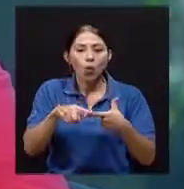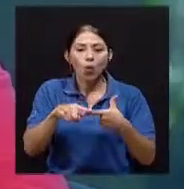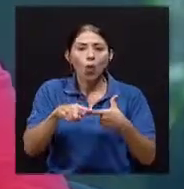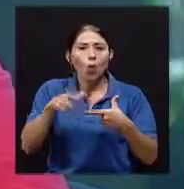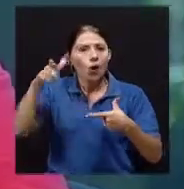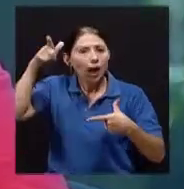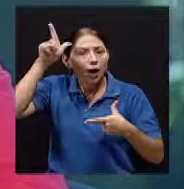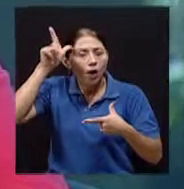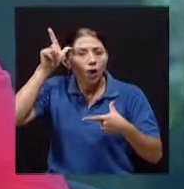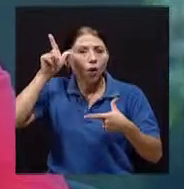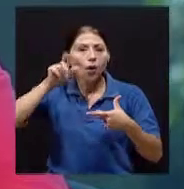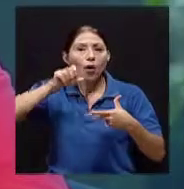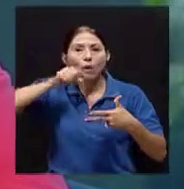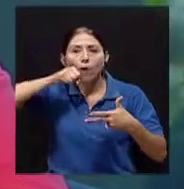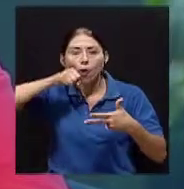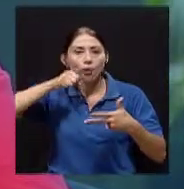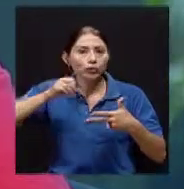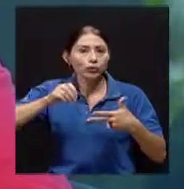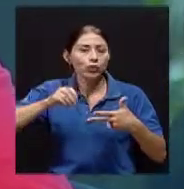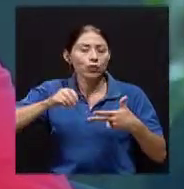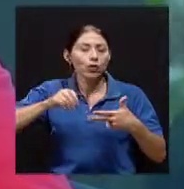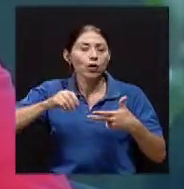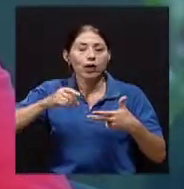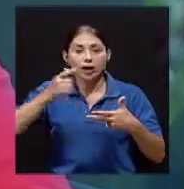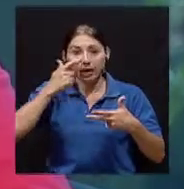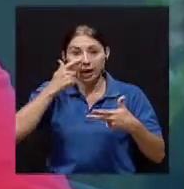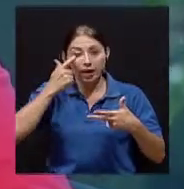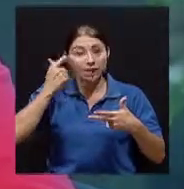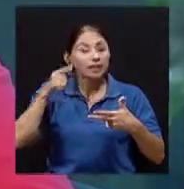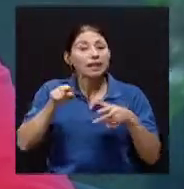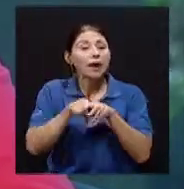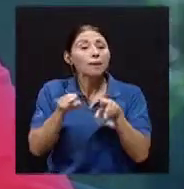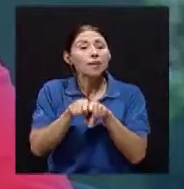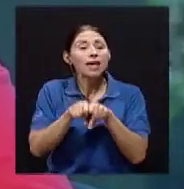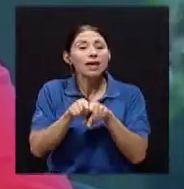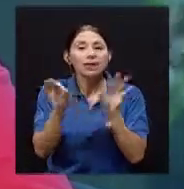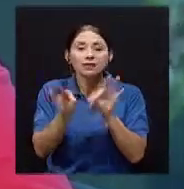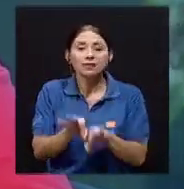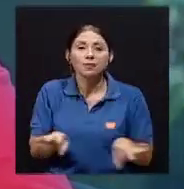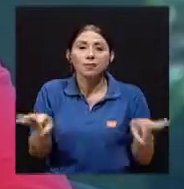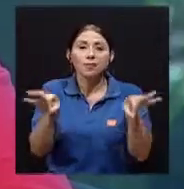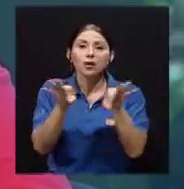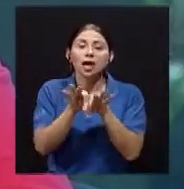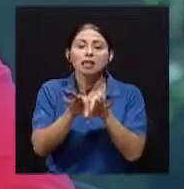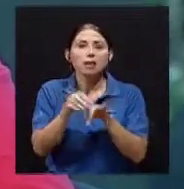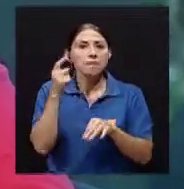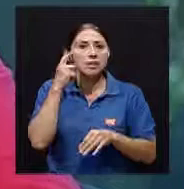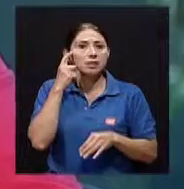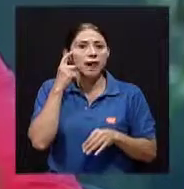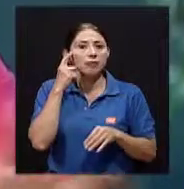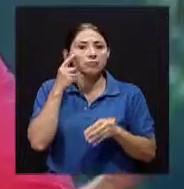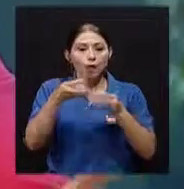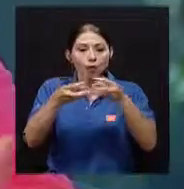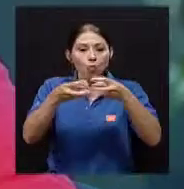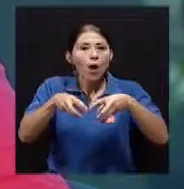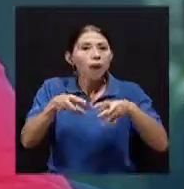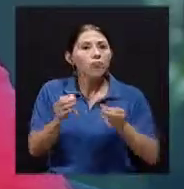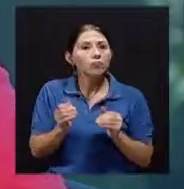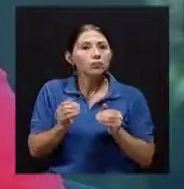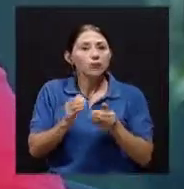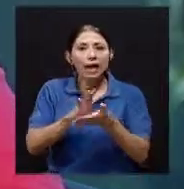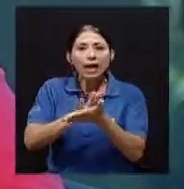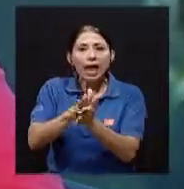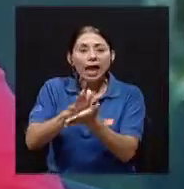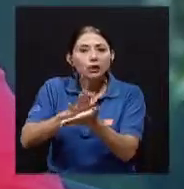carne roja, el pollo y el, ¿verdad? Blancas y rojas, sino que también es importante pensar que está el huevo y que está